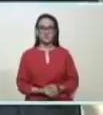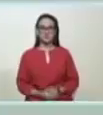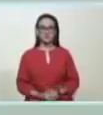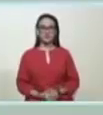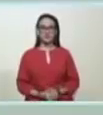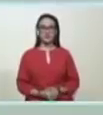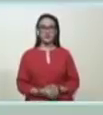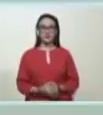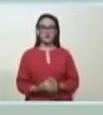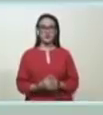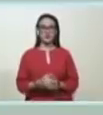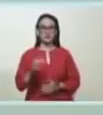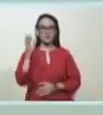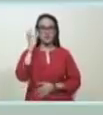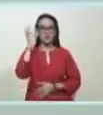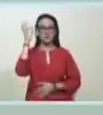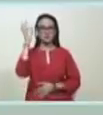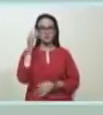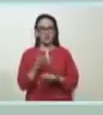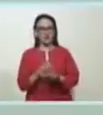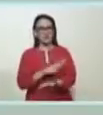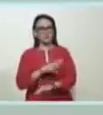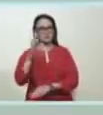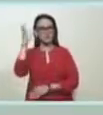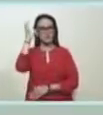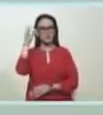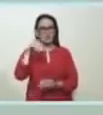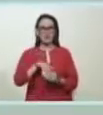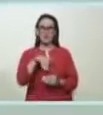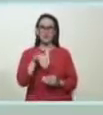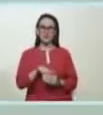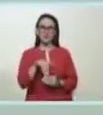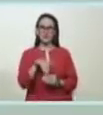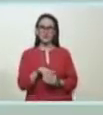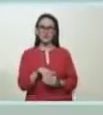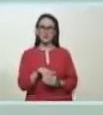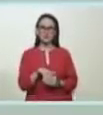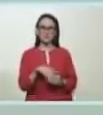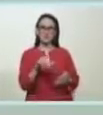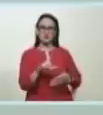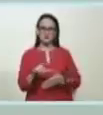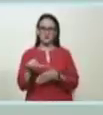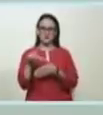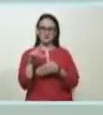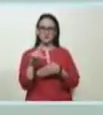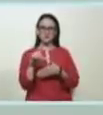Misión Electoral del Consejo de Expertos Electorales de Latinoamérica,